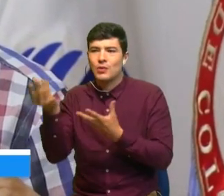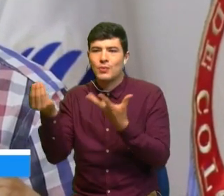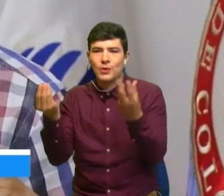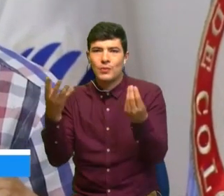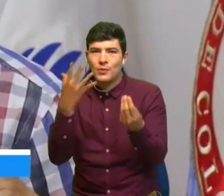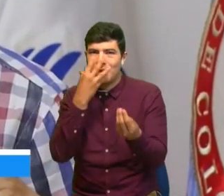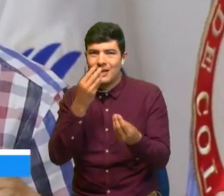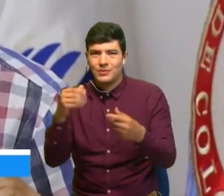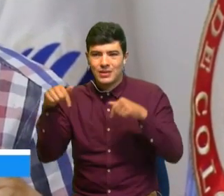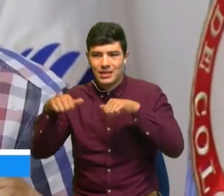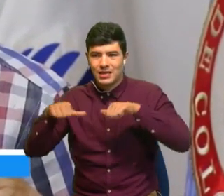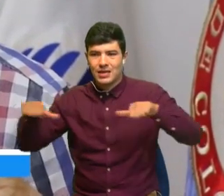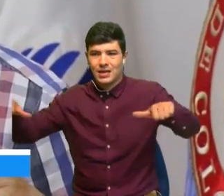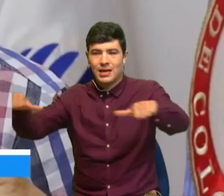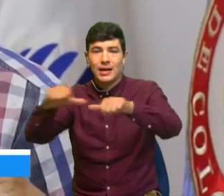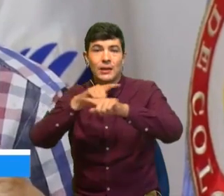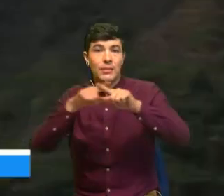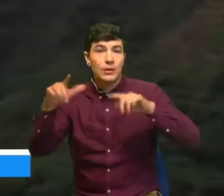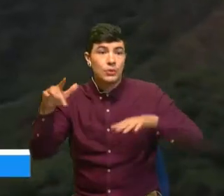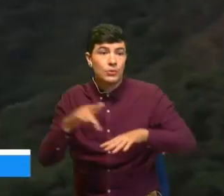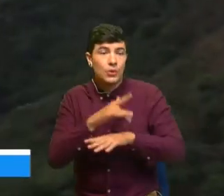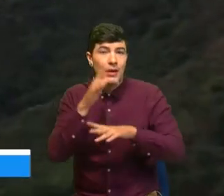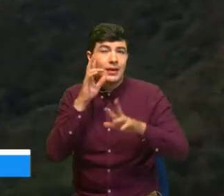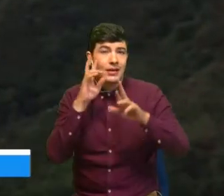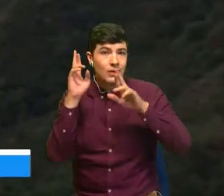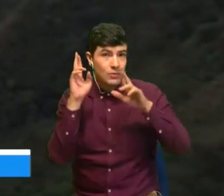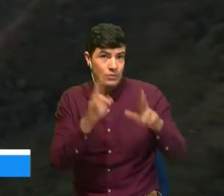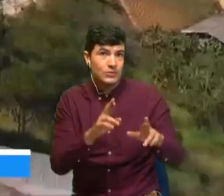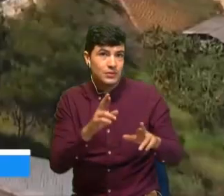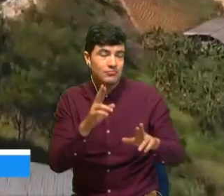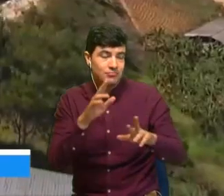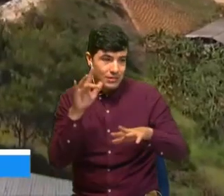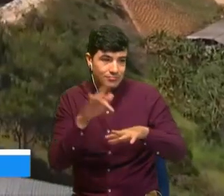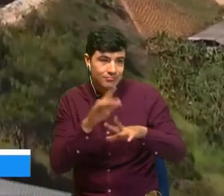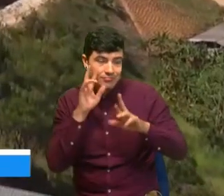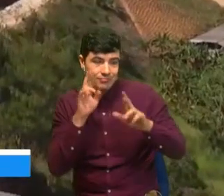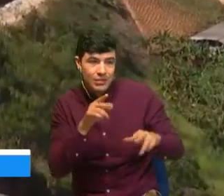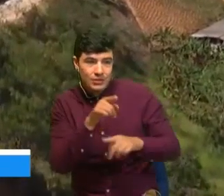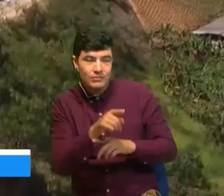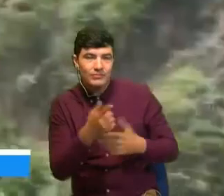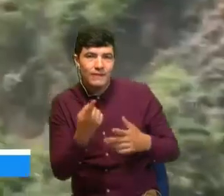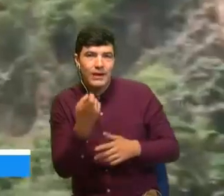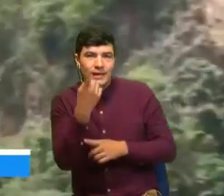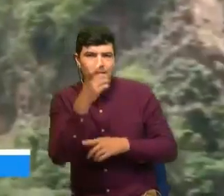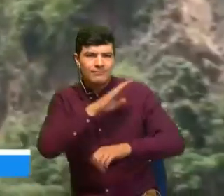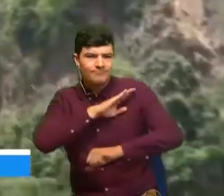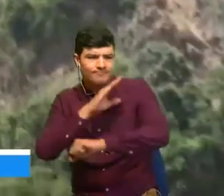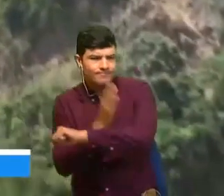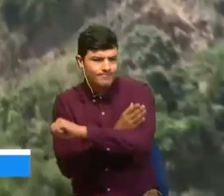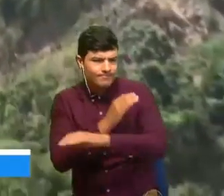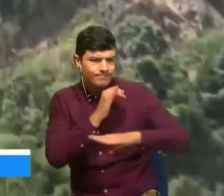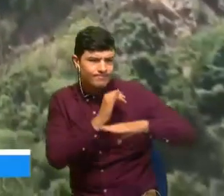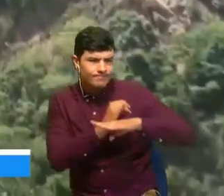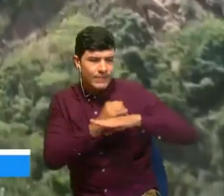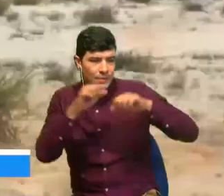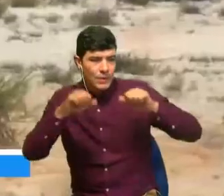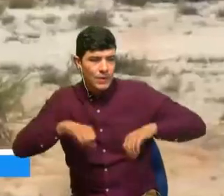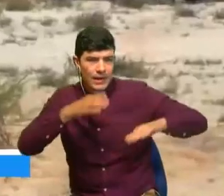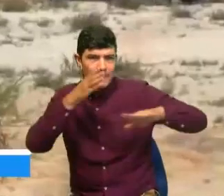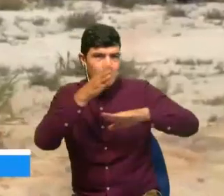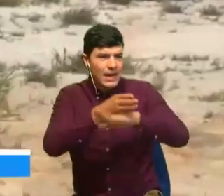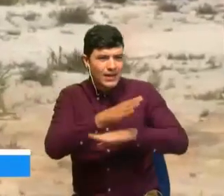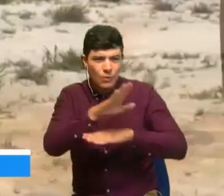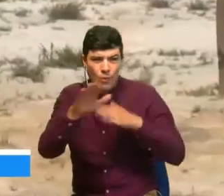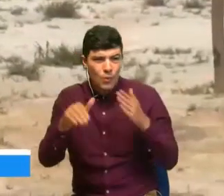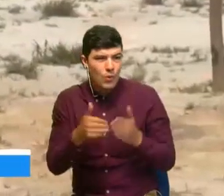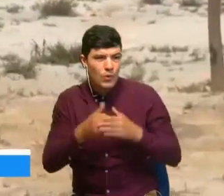aquí pues hay que reconocer la falta de capacidad de las instituciones pues de llegar a todos los espacios de llegar a todo el territorio